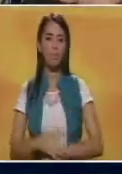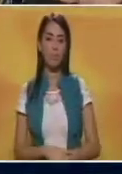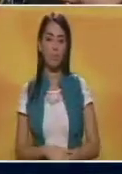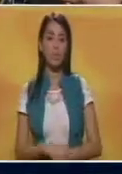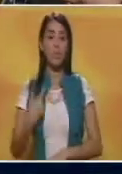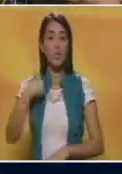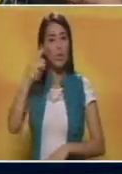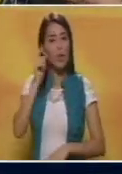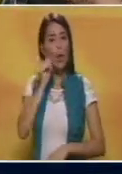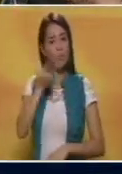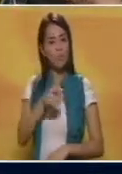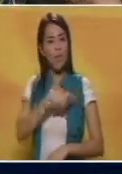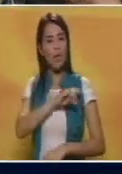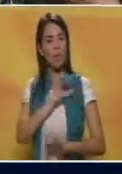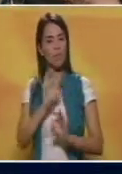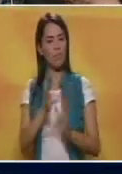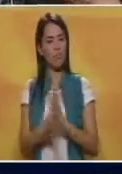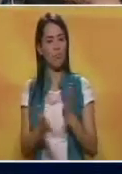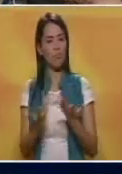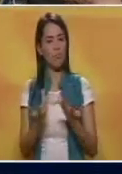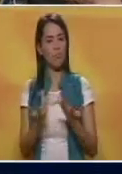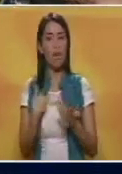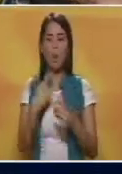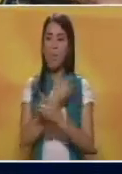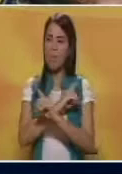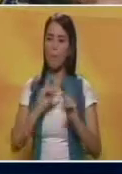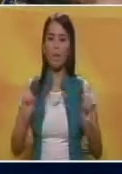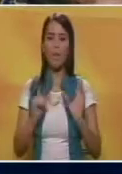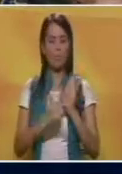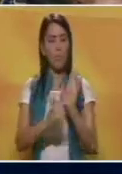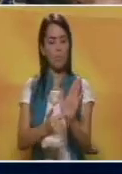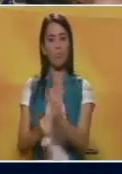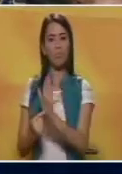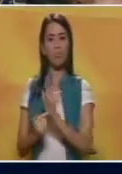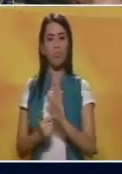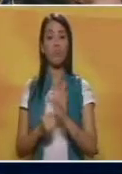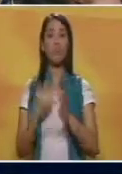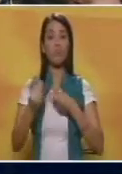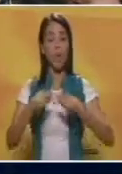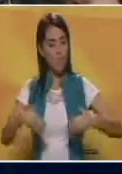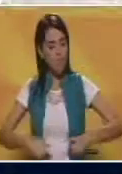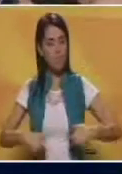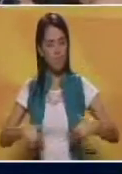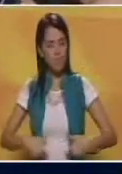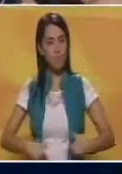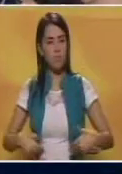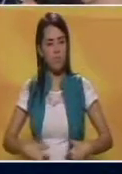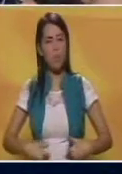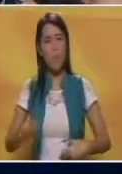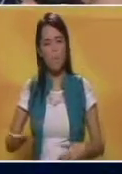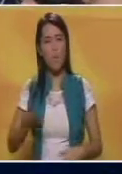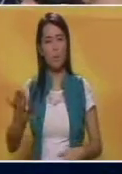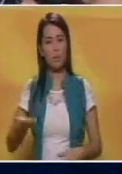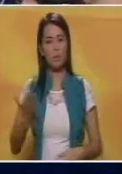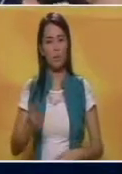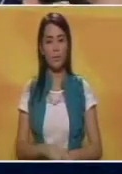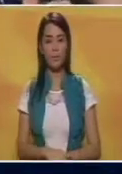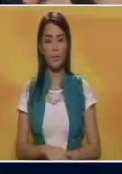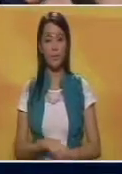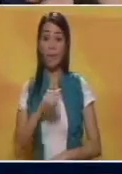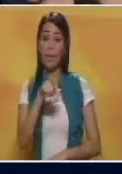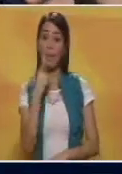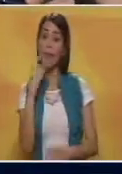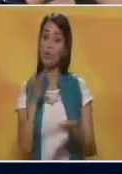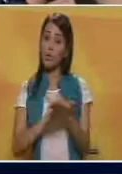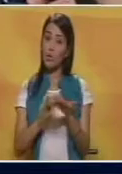zapatero ha demostrado su talante democrático yo creo que ha hecho un esfuerzo gigante yo creo que él ha apuntado a la solución